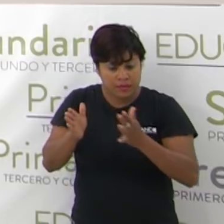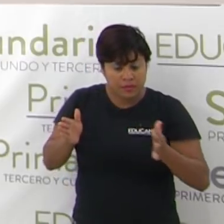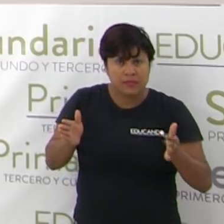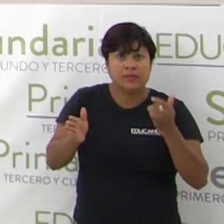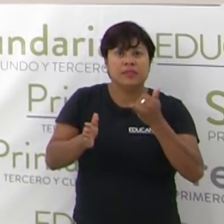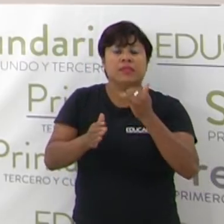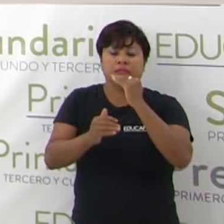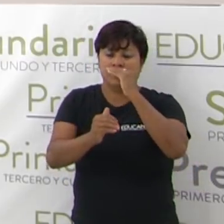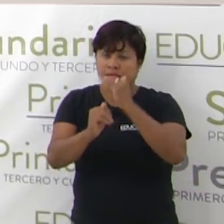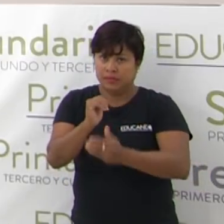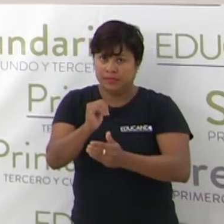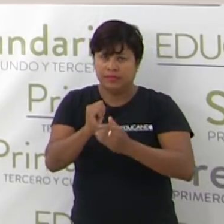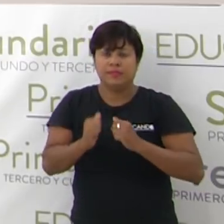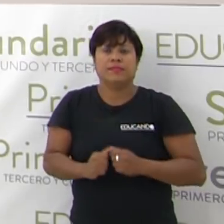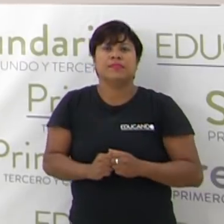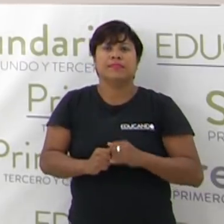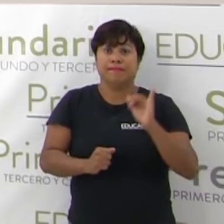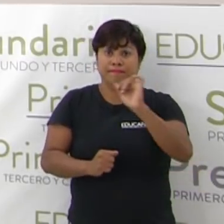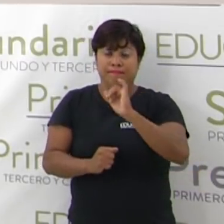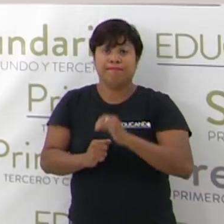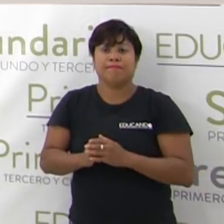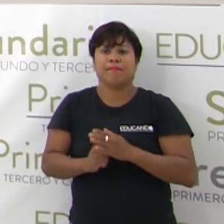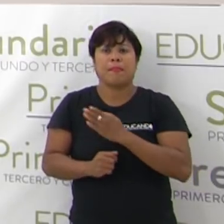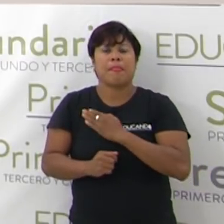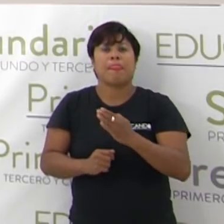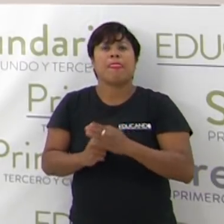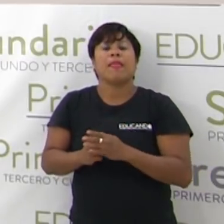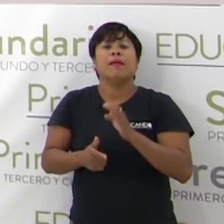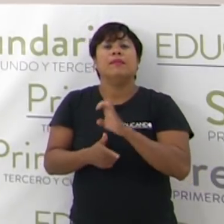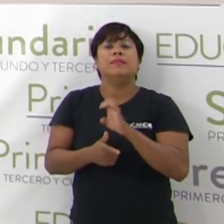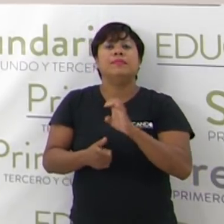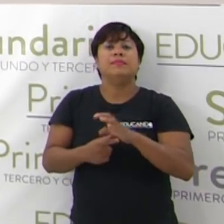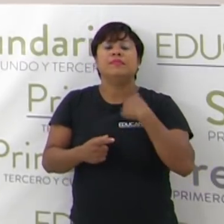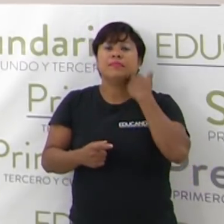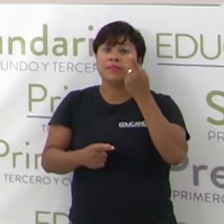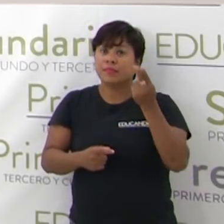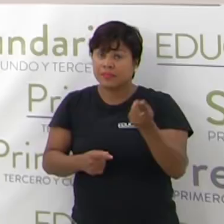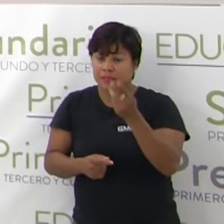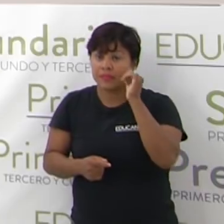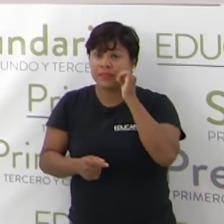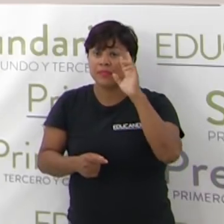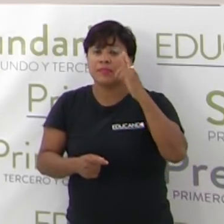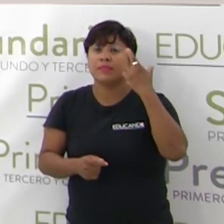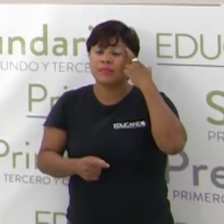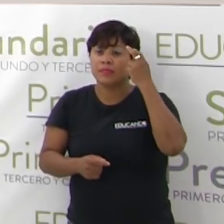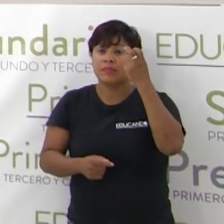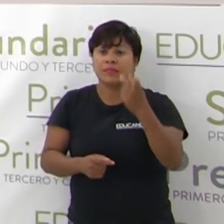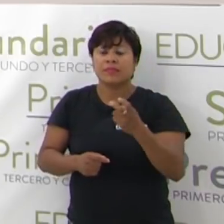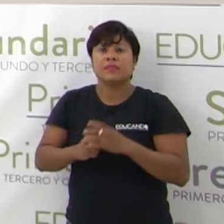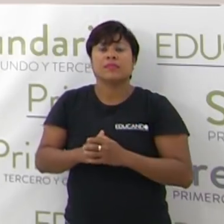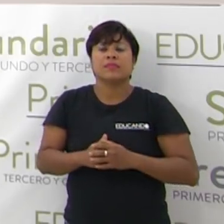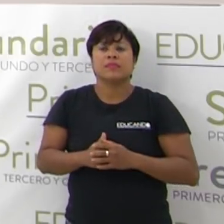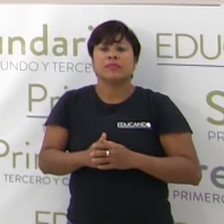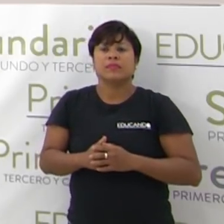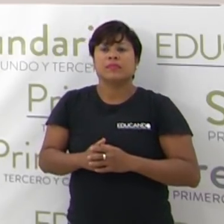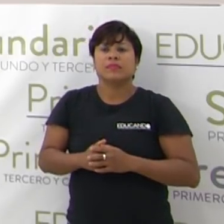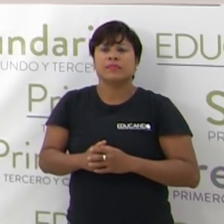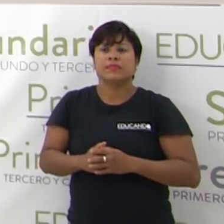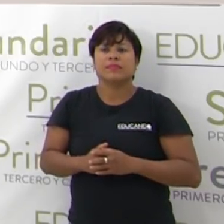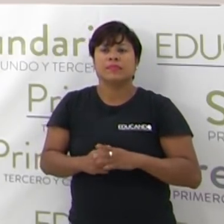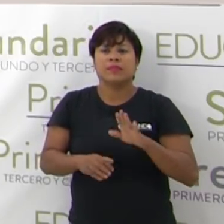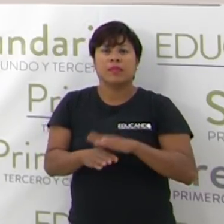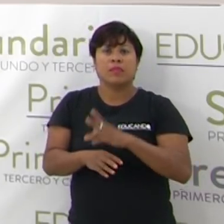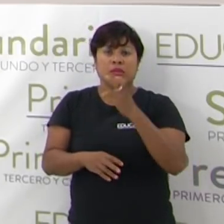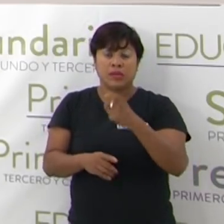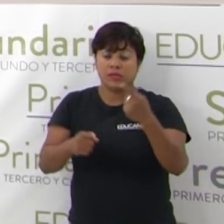un desenlace, ¿verdad? Bueno, entonces quiero que recuerden esto porque